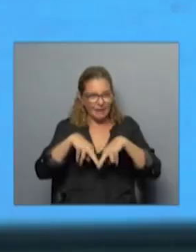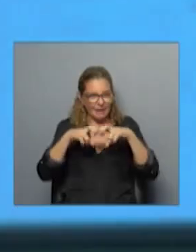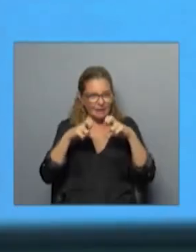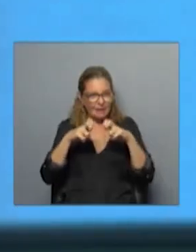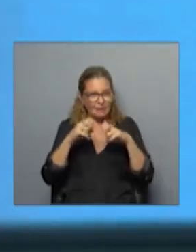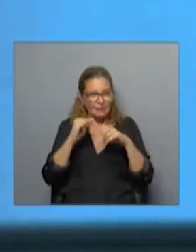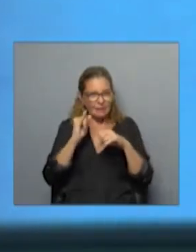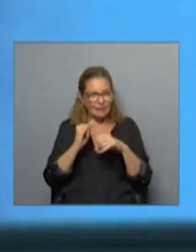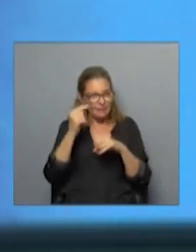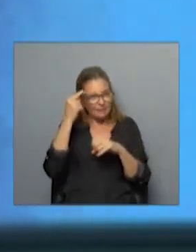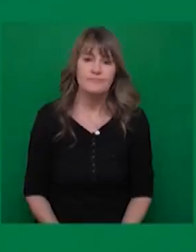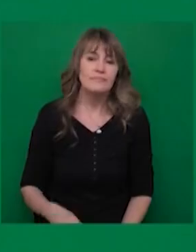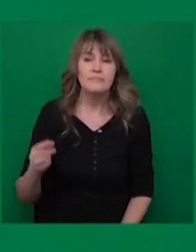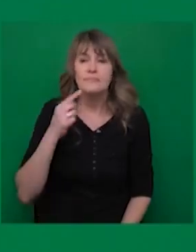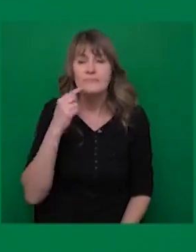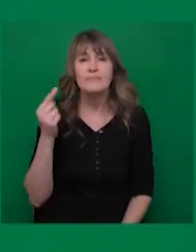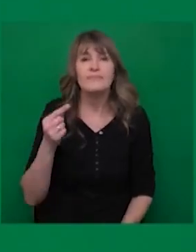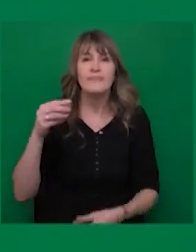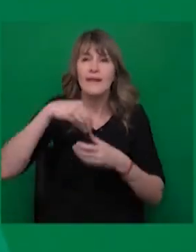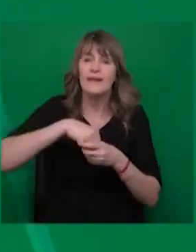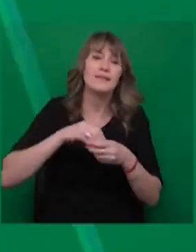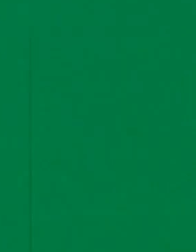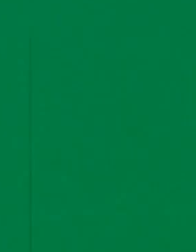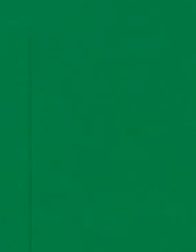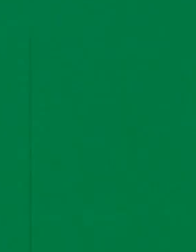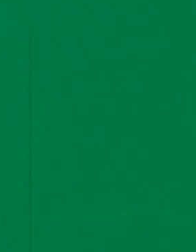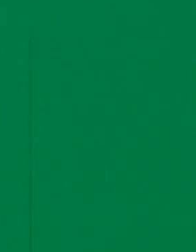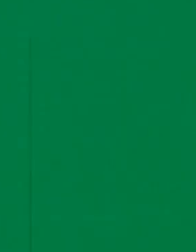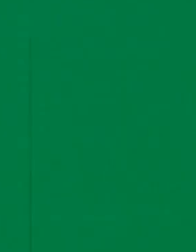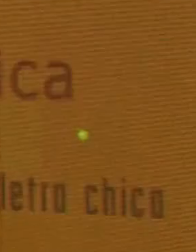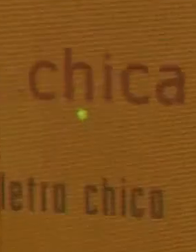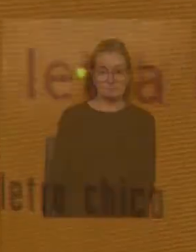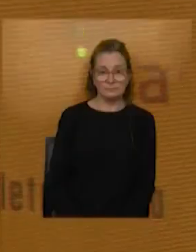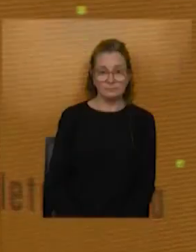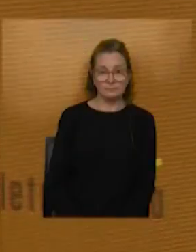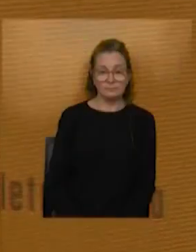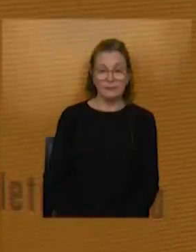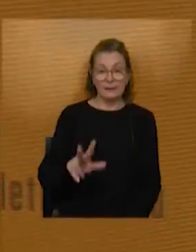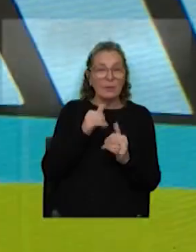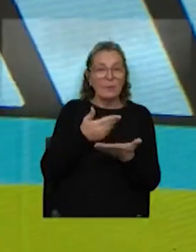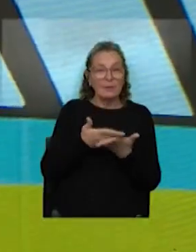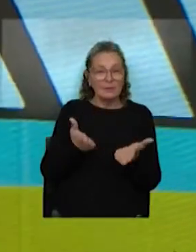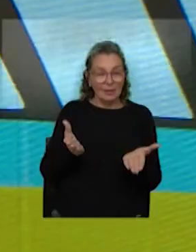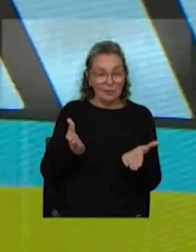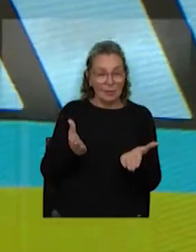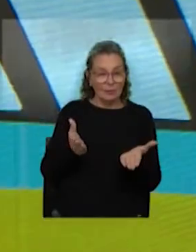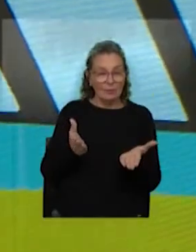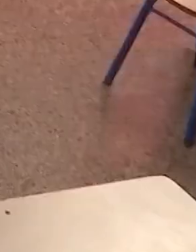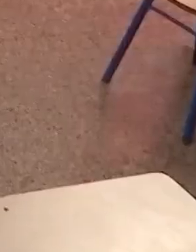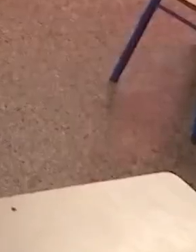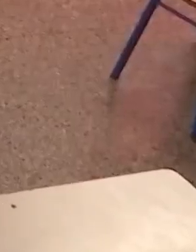Padrón y Marcela Schenk. Conducen Natalia Nogués, Martín Rodríguez, Maite Sarasola y Jorge